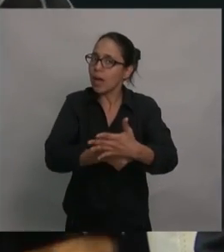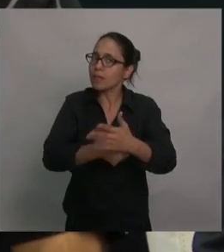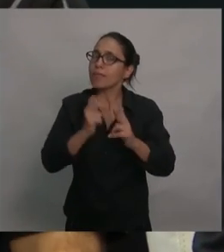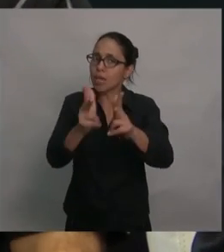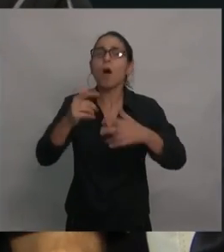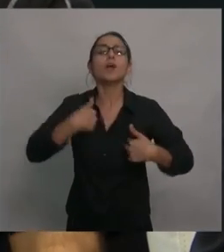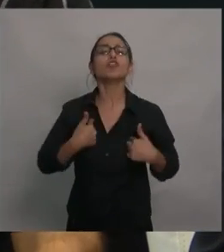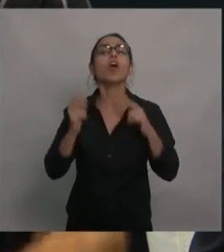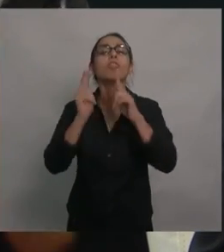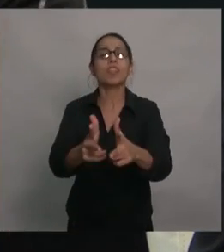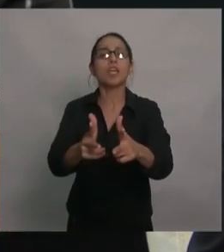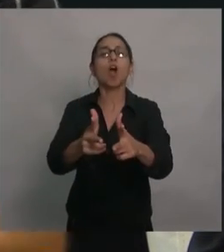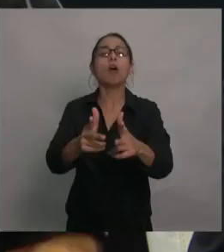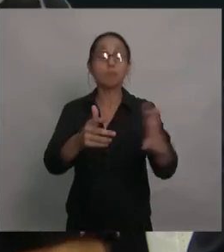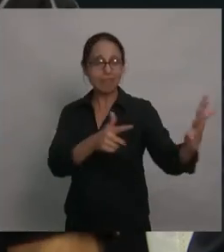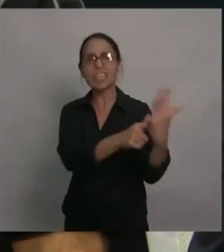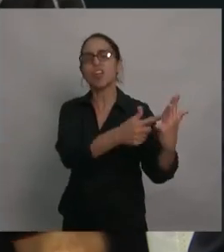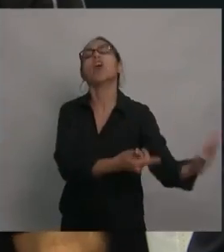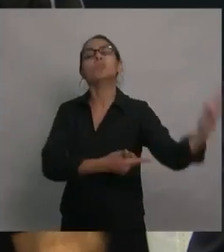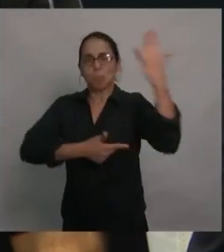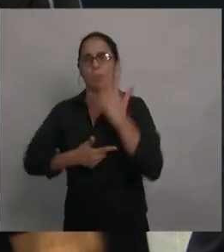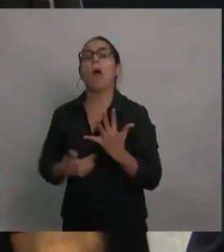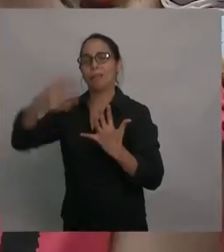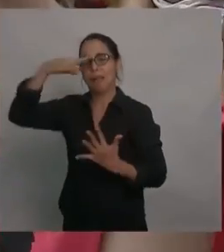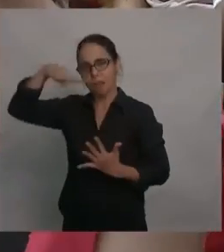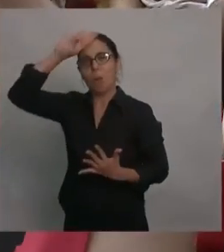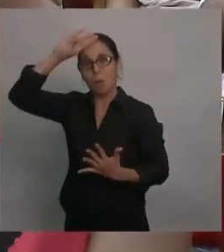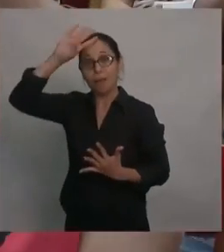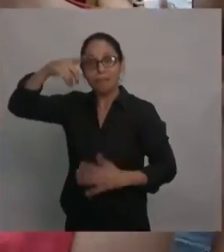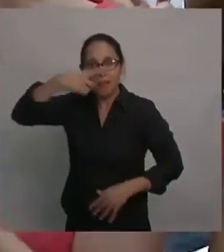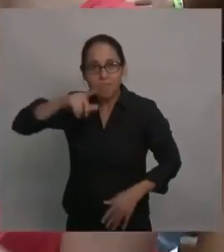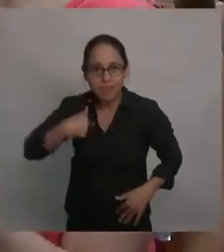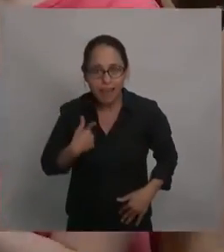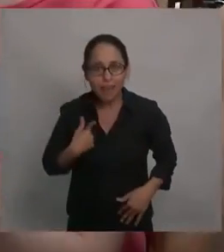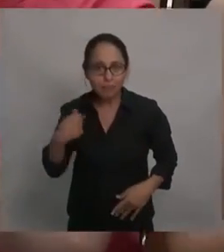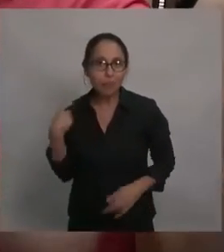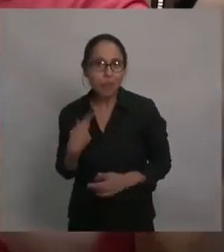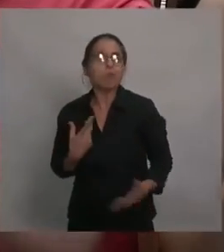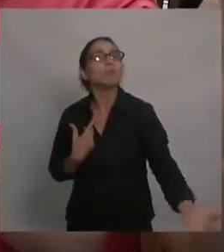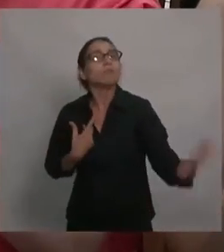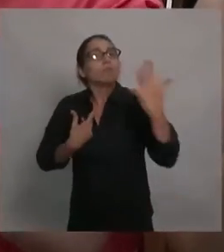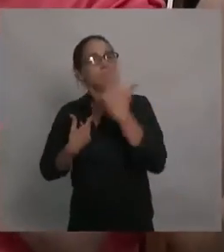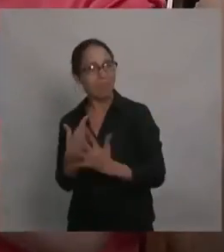volverán. Y regresamos a nuestro país como lo había prometido Fidel.